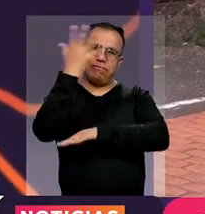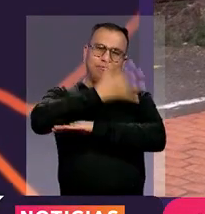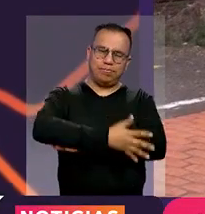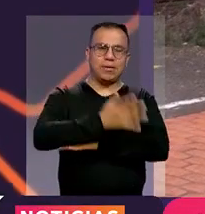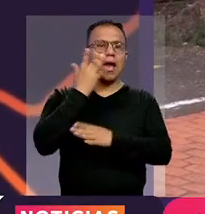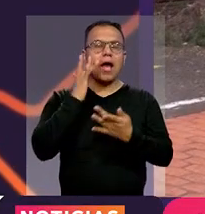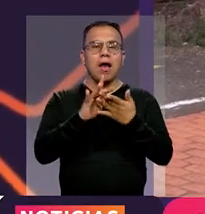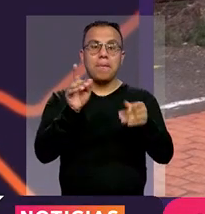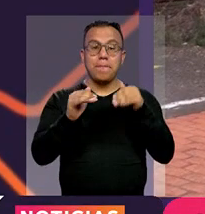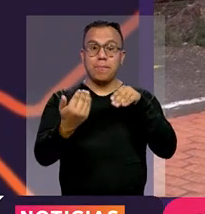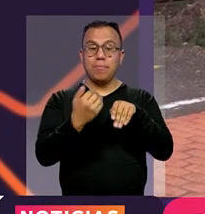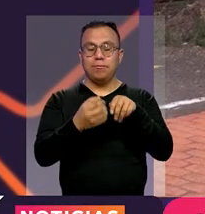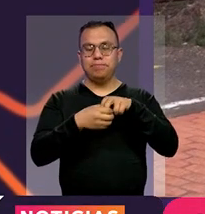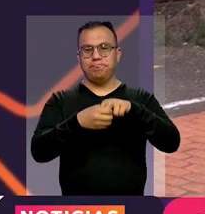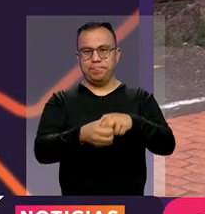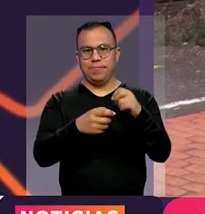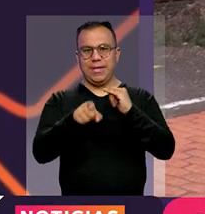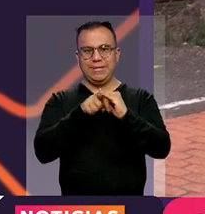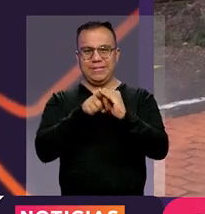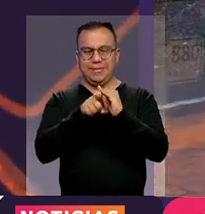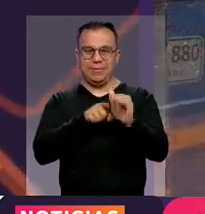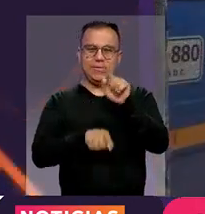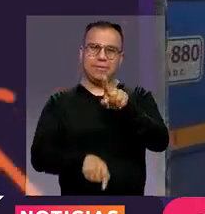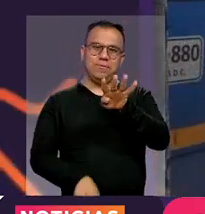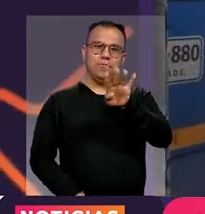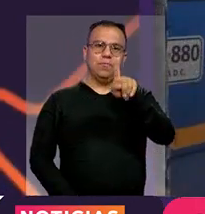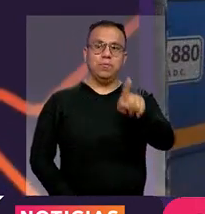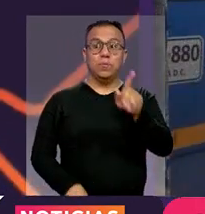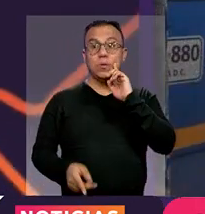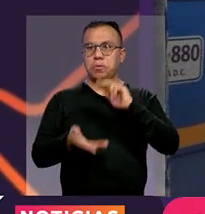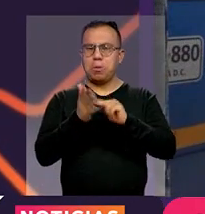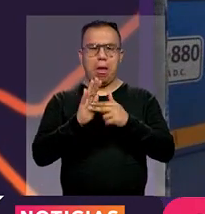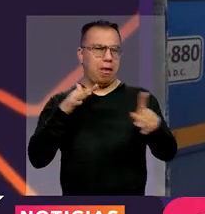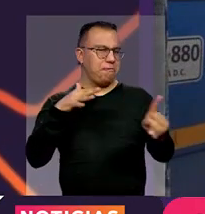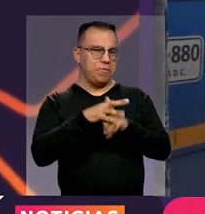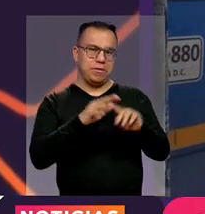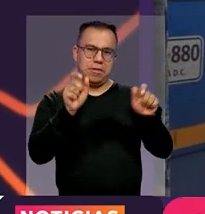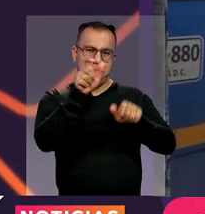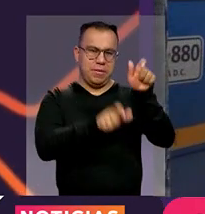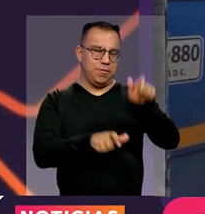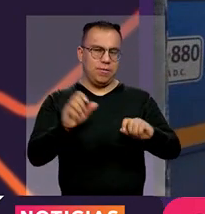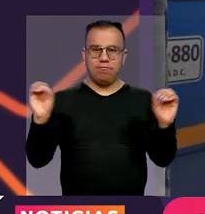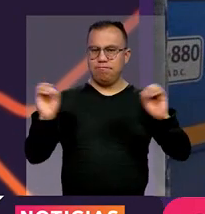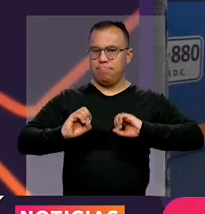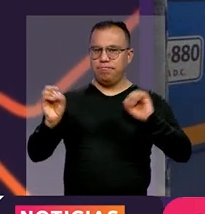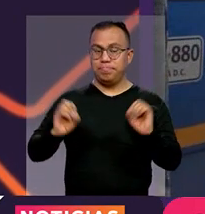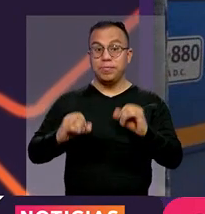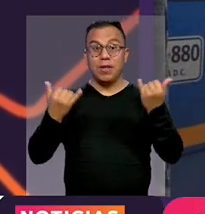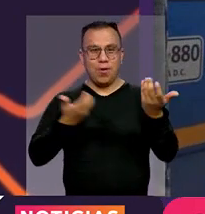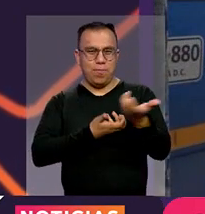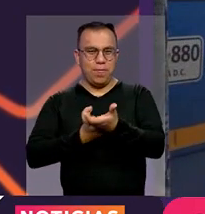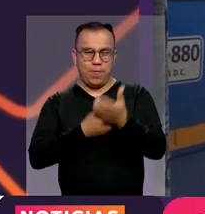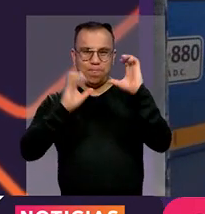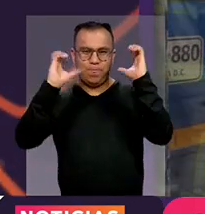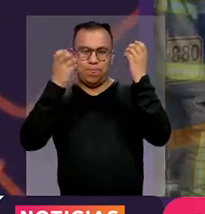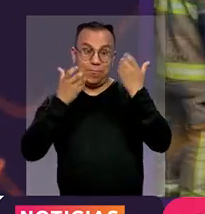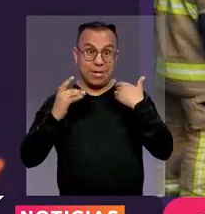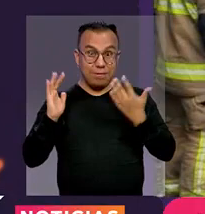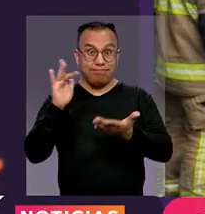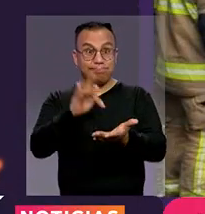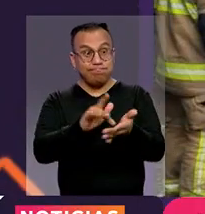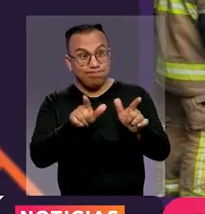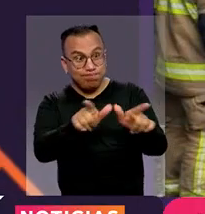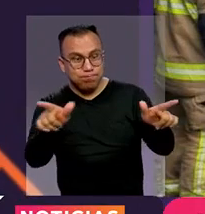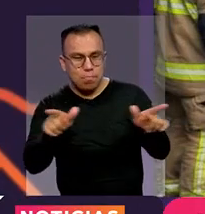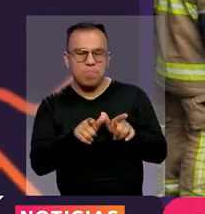que transitaba por la calle 191. El incidente no dejó personas lesionadas. Bomberos de la estación Caobos llegaron hasta el